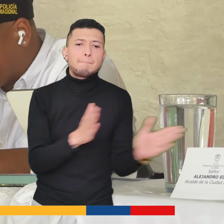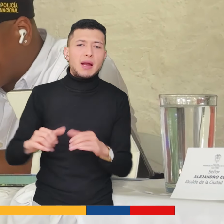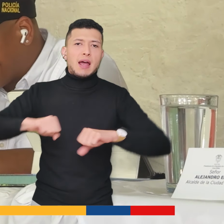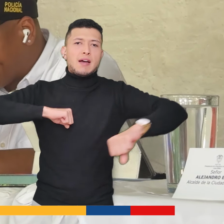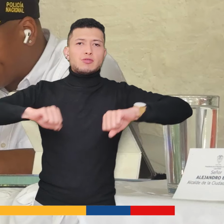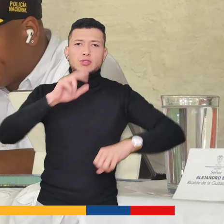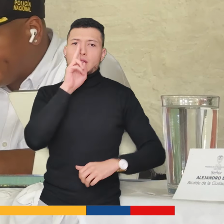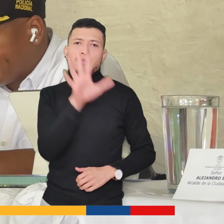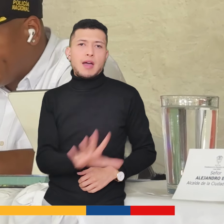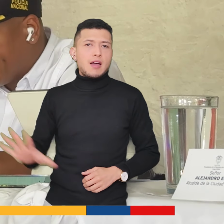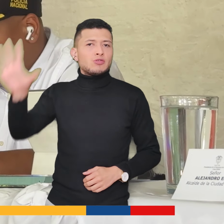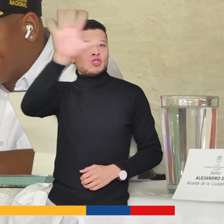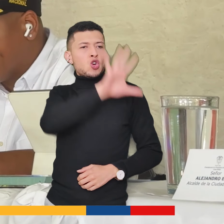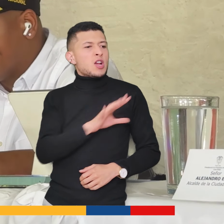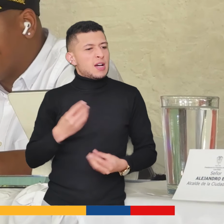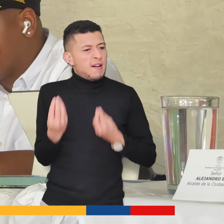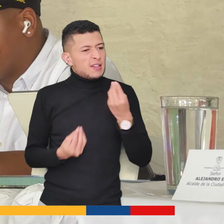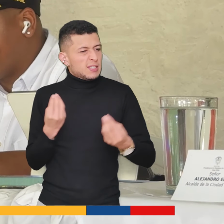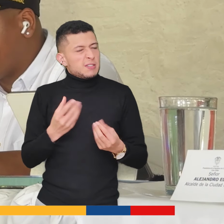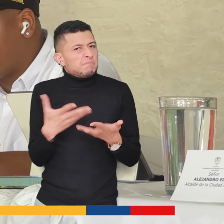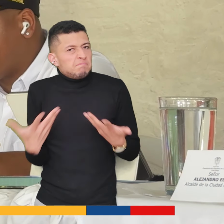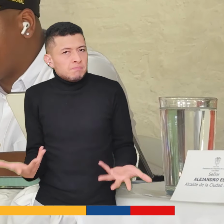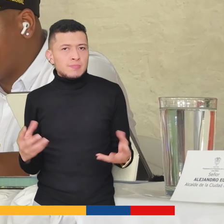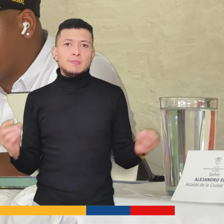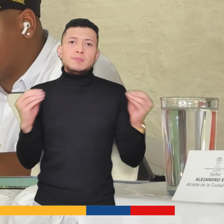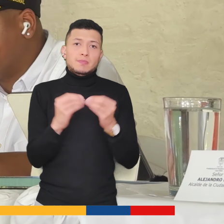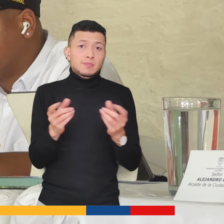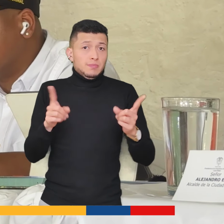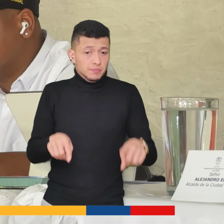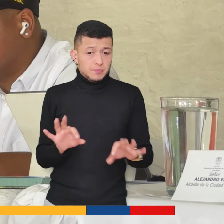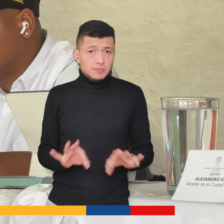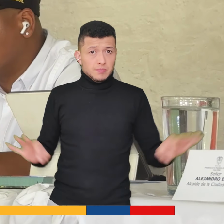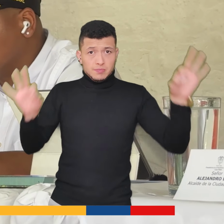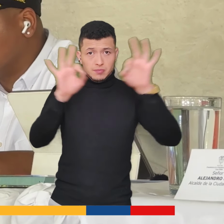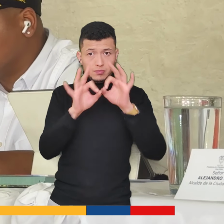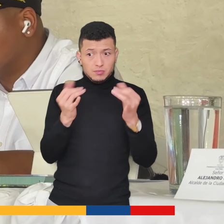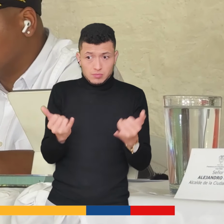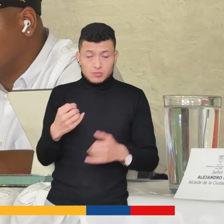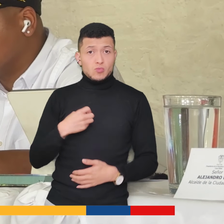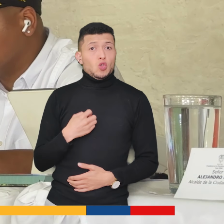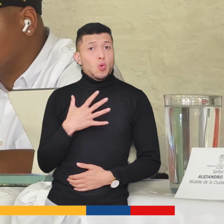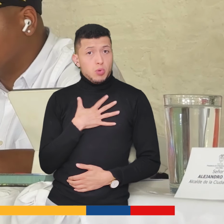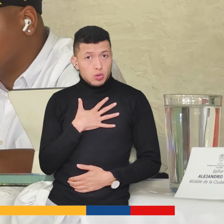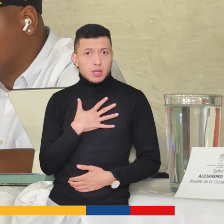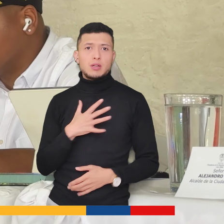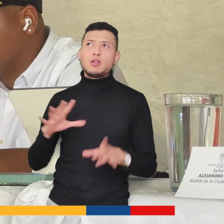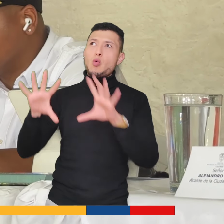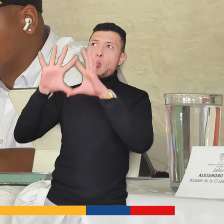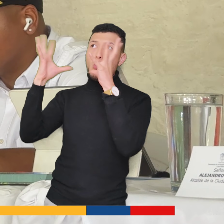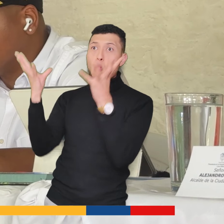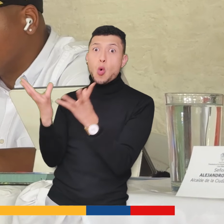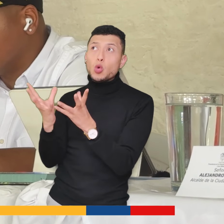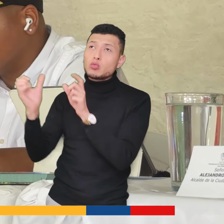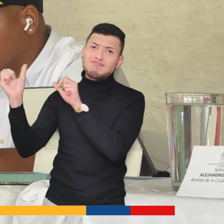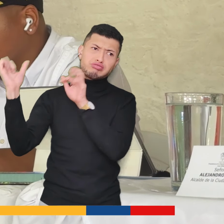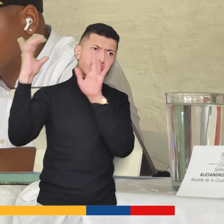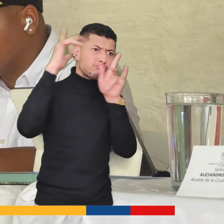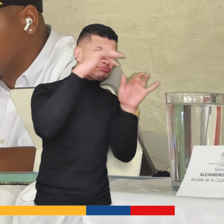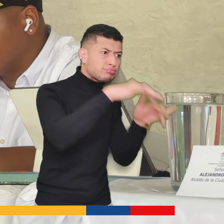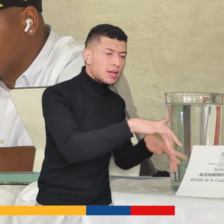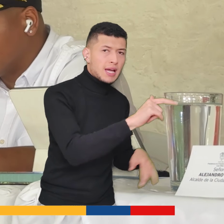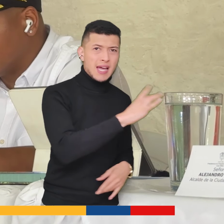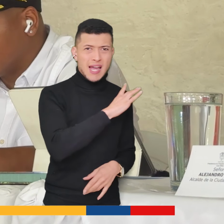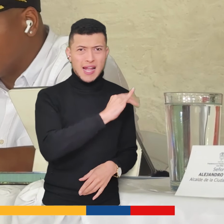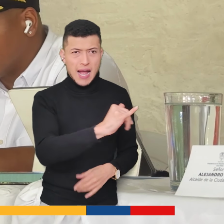acción nacional. Pero más allá de eso, creo que es una gran oportunidad que el mundo llegue a Cali, que el mundo llegue